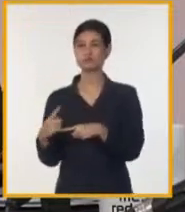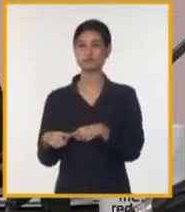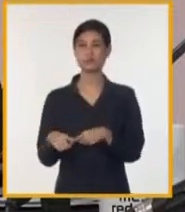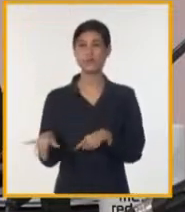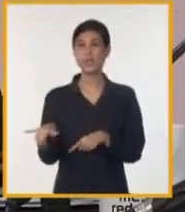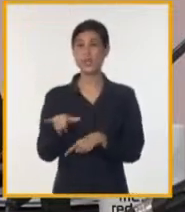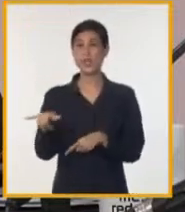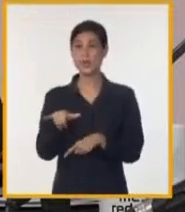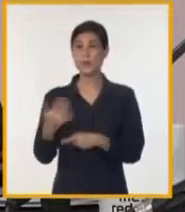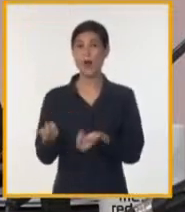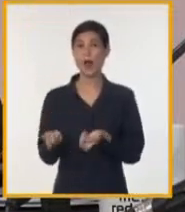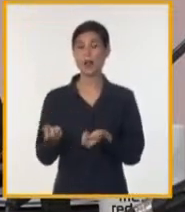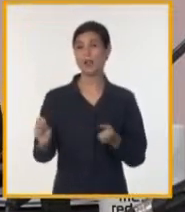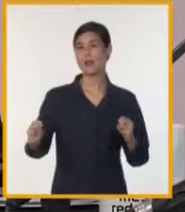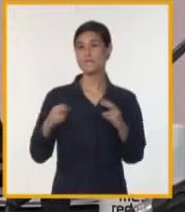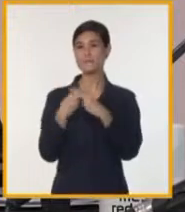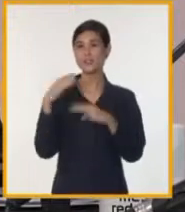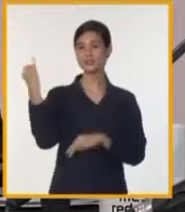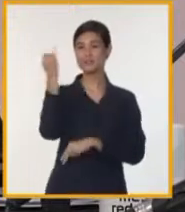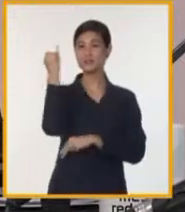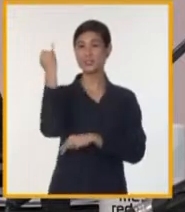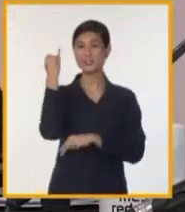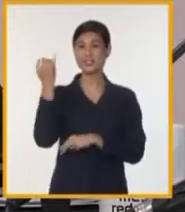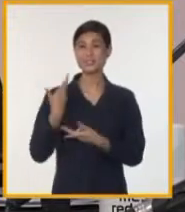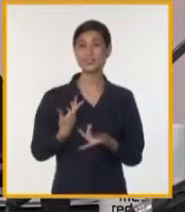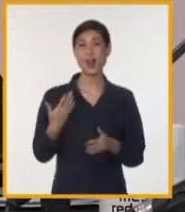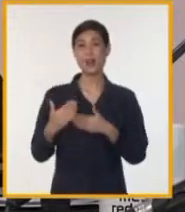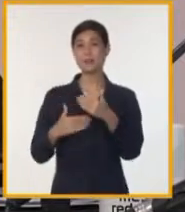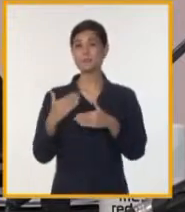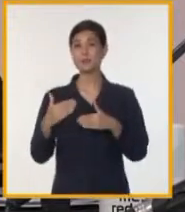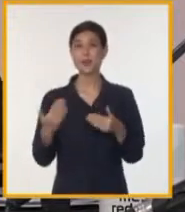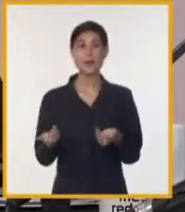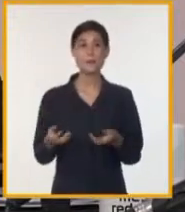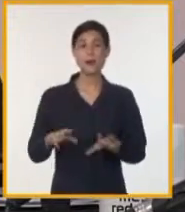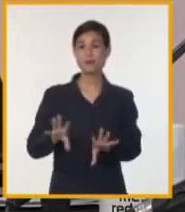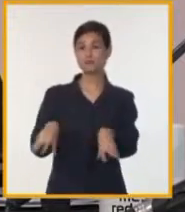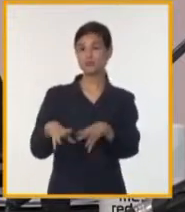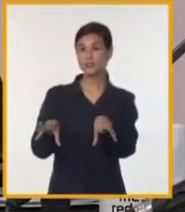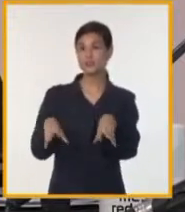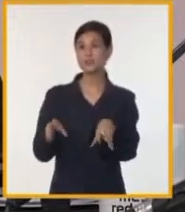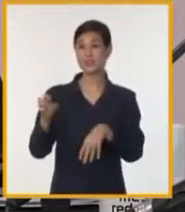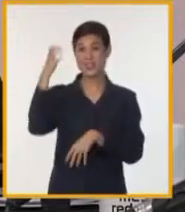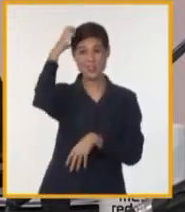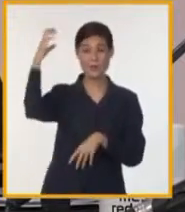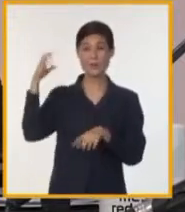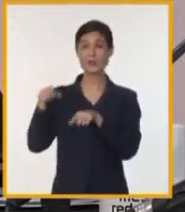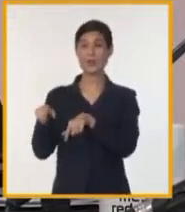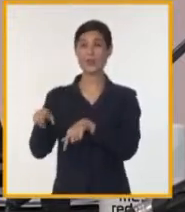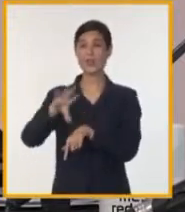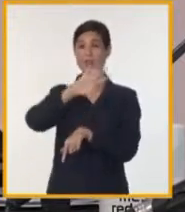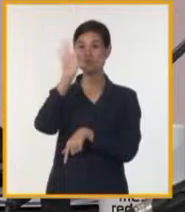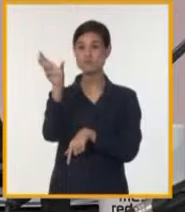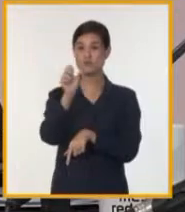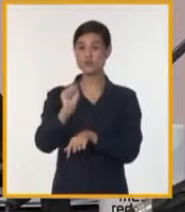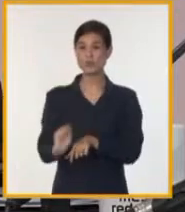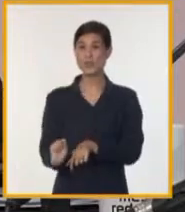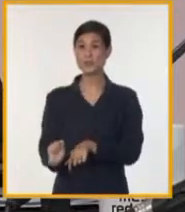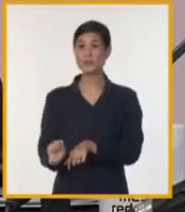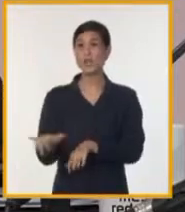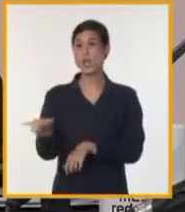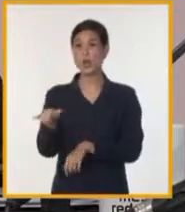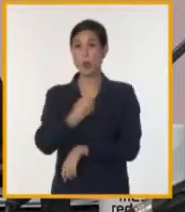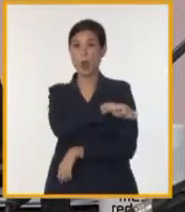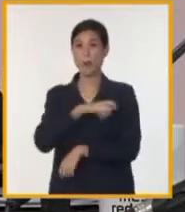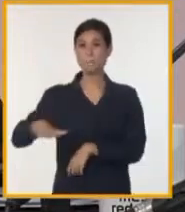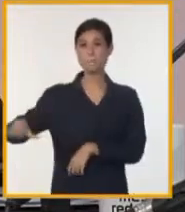en eventos internacionales, en los escenarios internacionales con el gobierno de Sudáfrica y la defensa común de los intereses de los